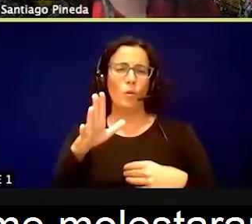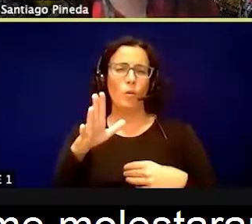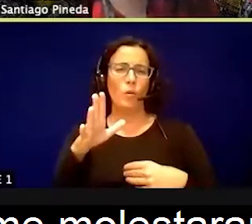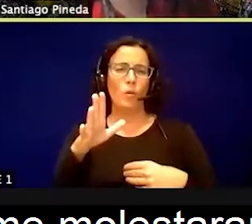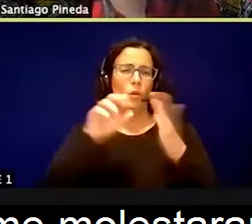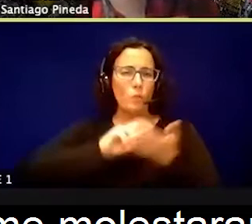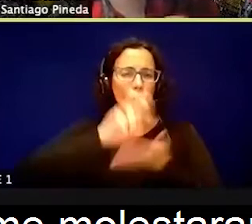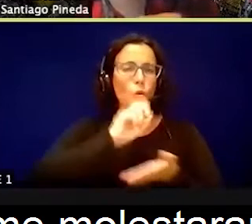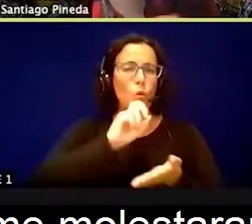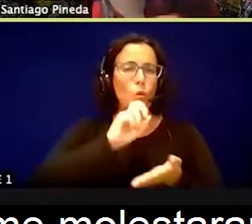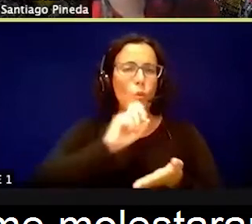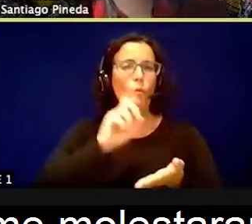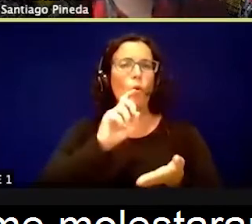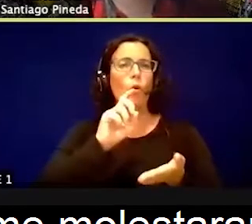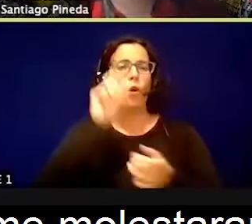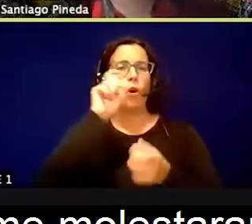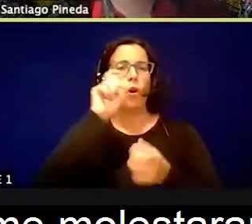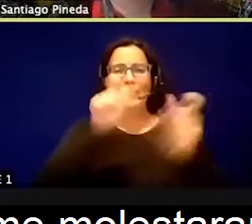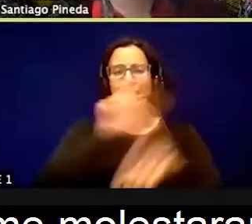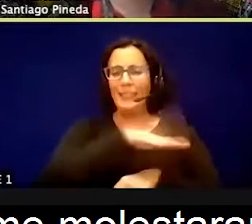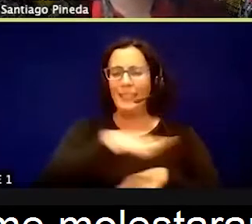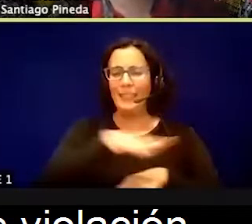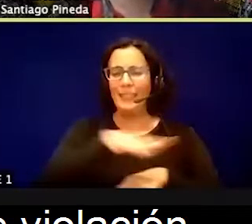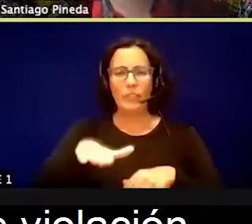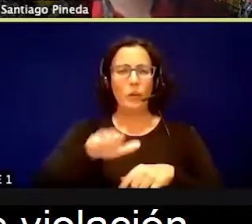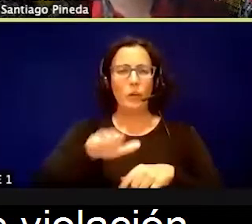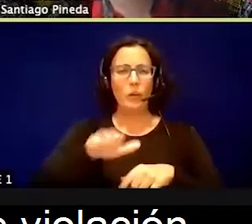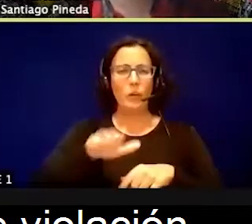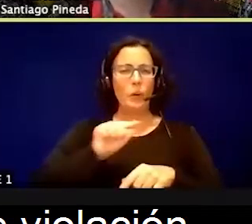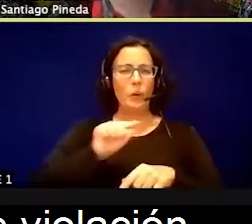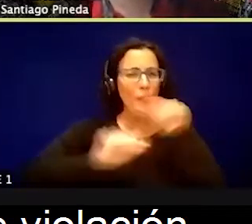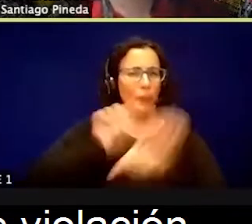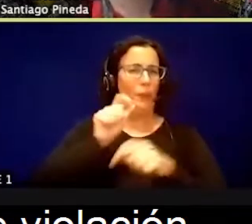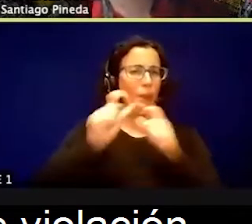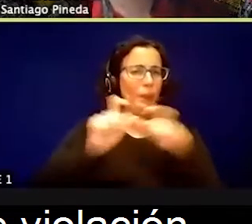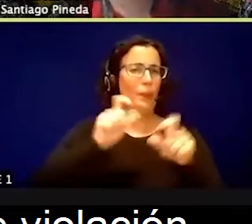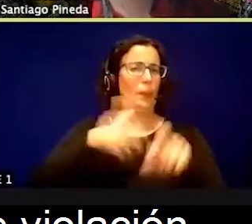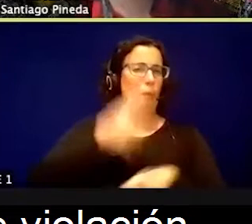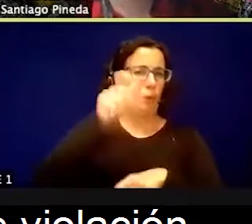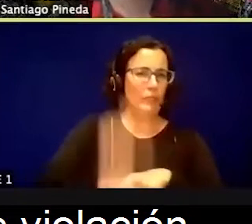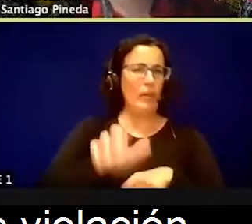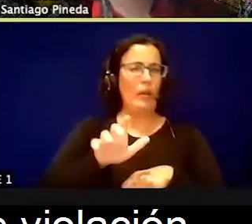se burlen de él o no le molesten. Así que tuve una experiencia de